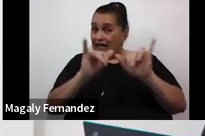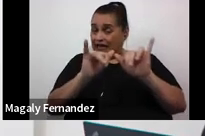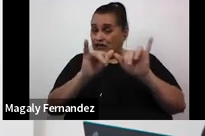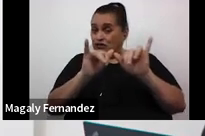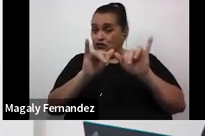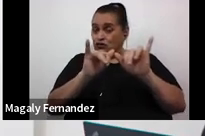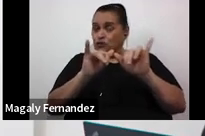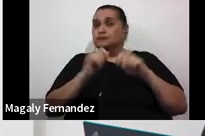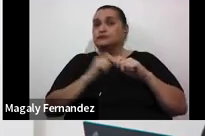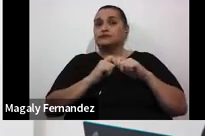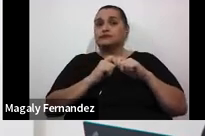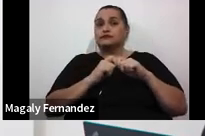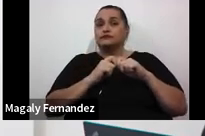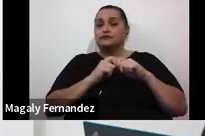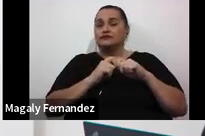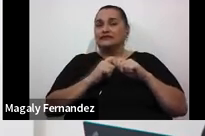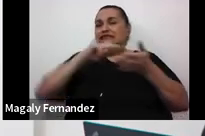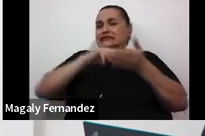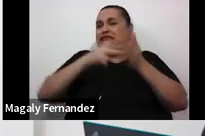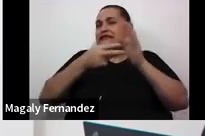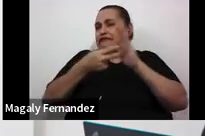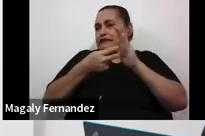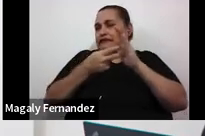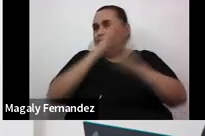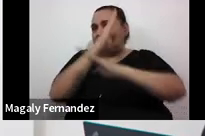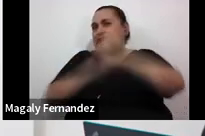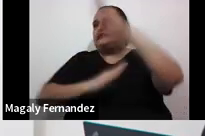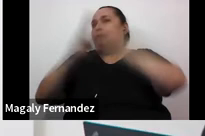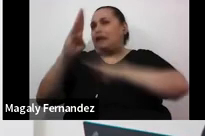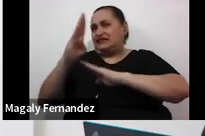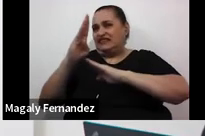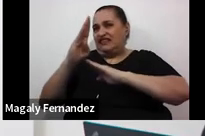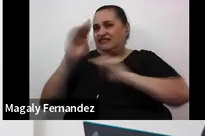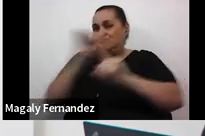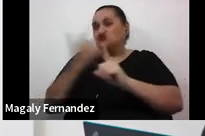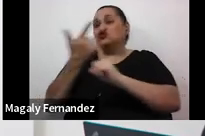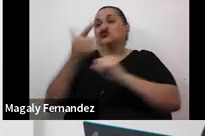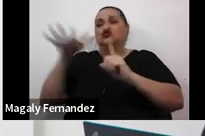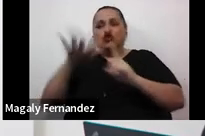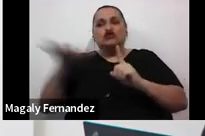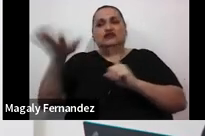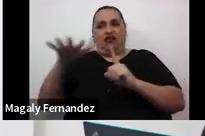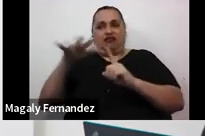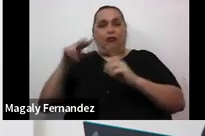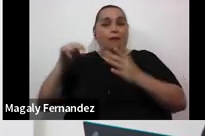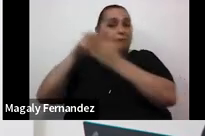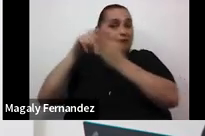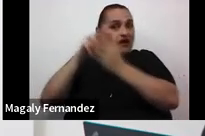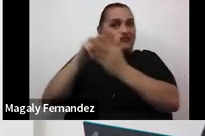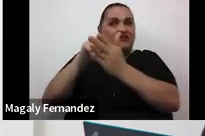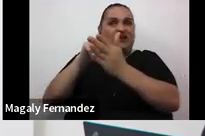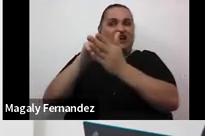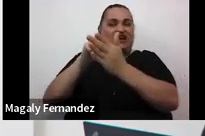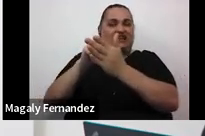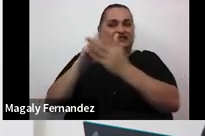una discapacidad porque la discapacidad viene de la sociedad de los obstáculos que nos que no